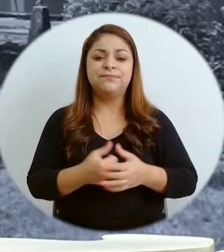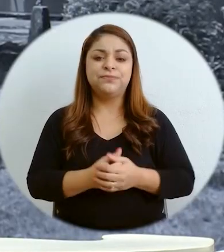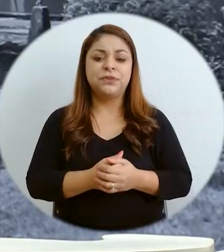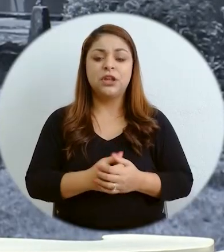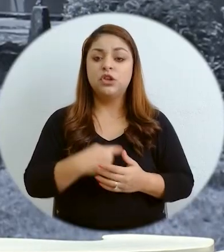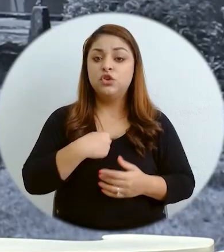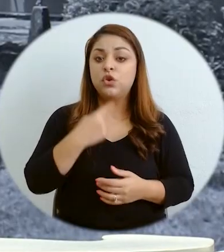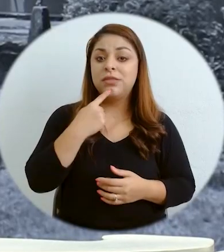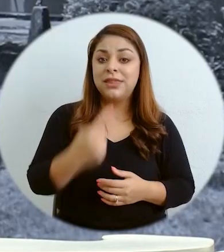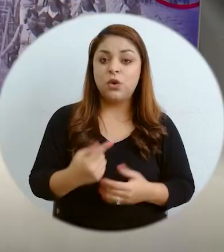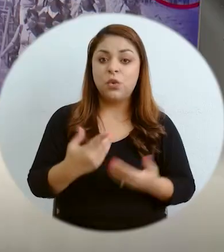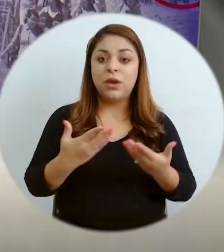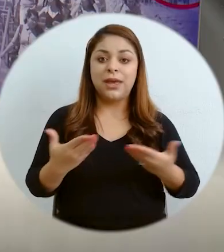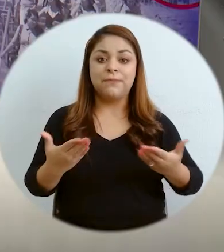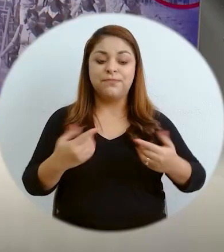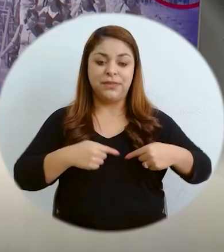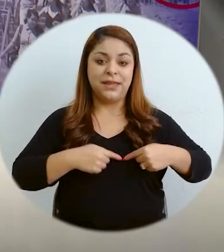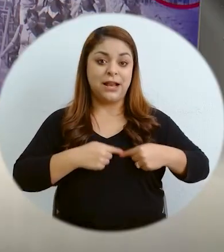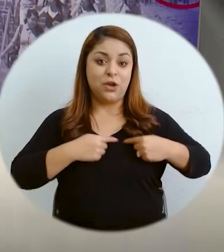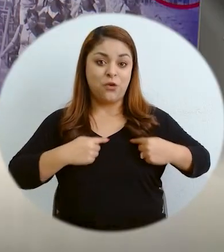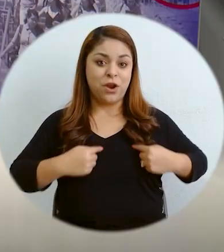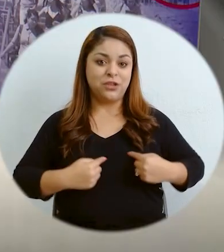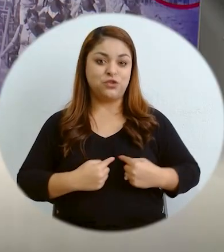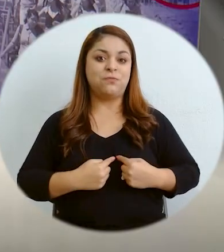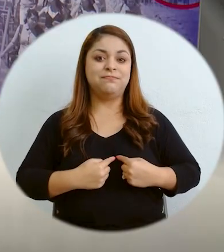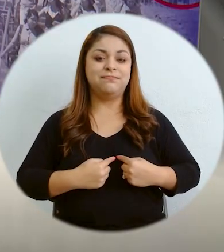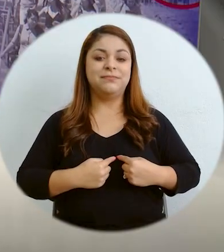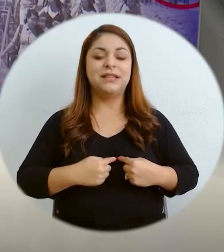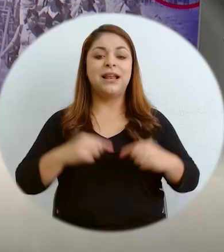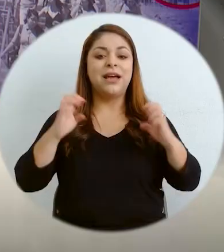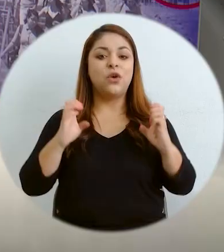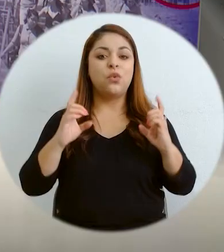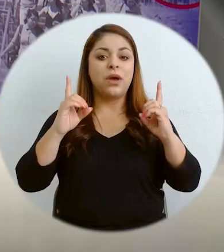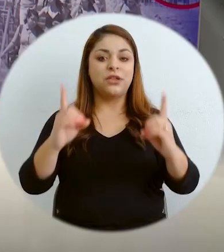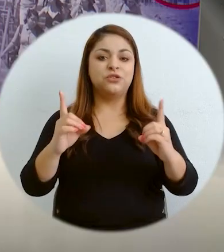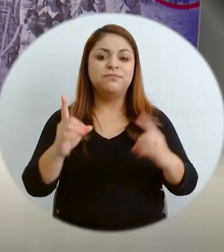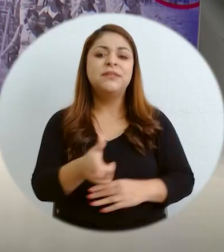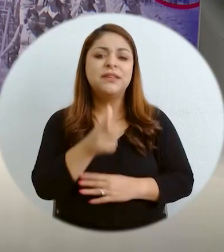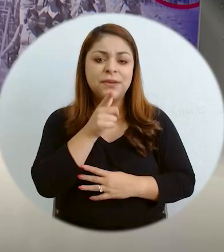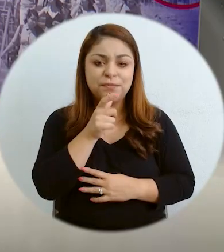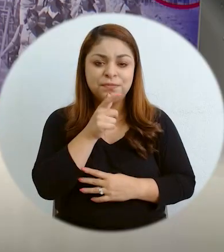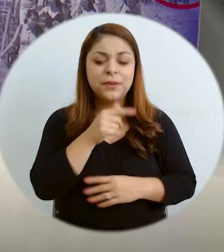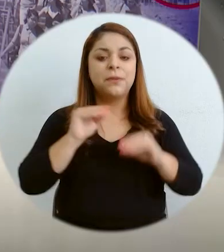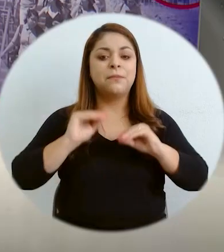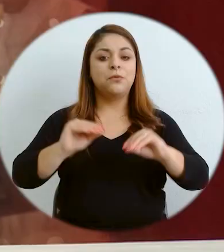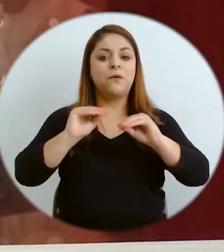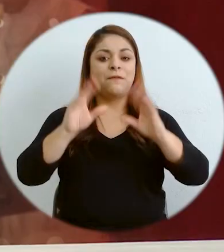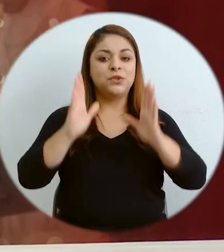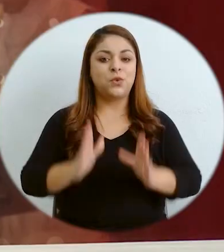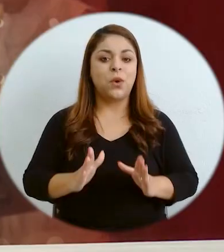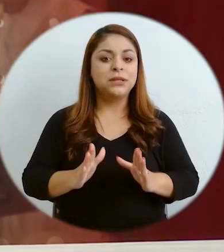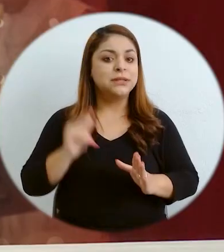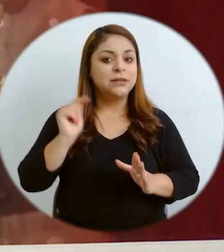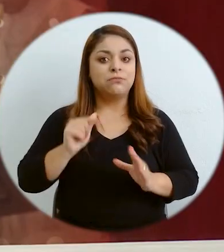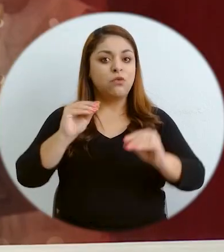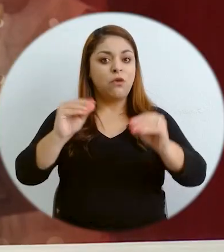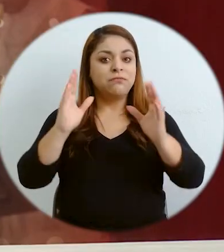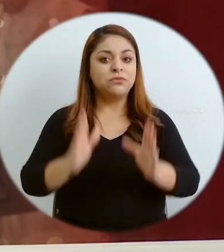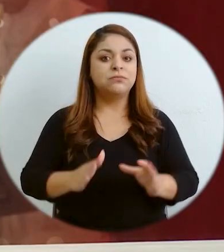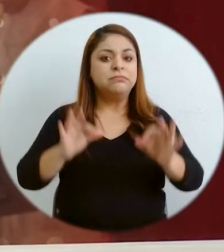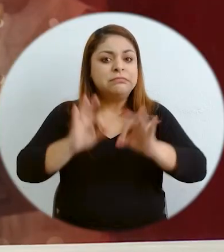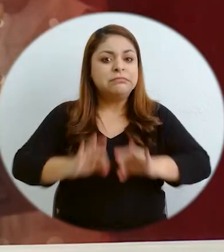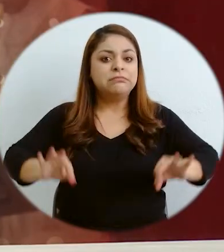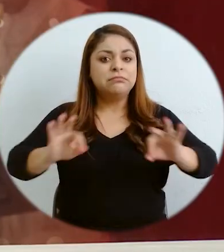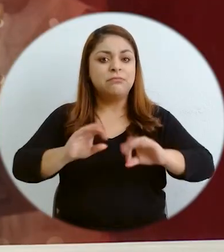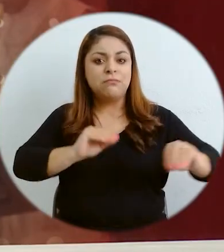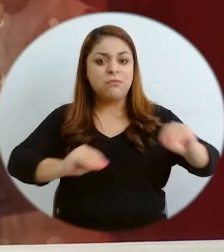que el corazón de la educación son los docentes, ¿verdad? Son los que mueven este pilar fundamental de todas las sociedades. Entonces,